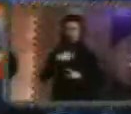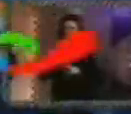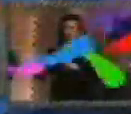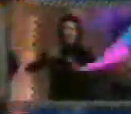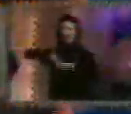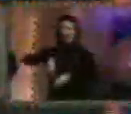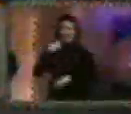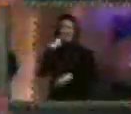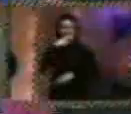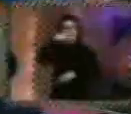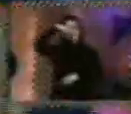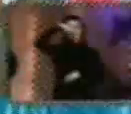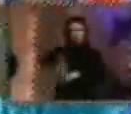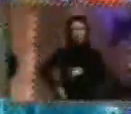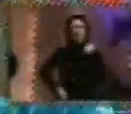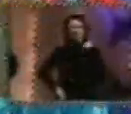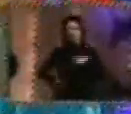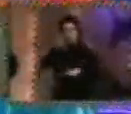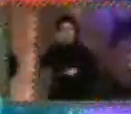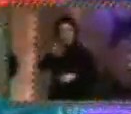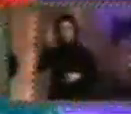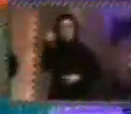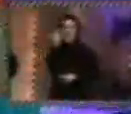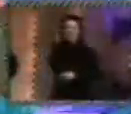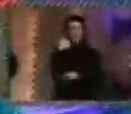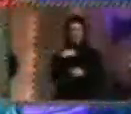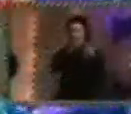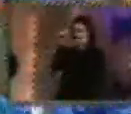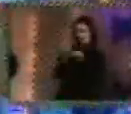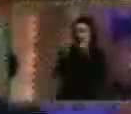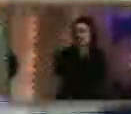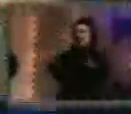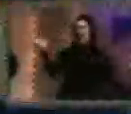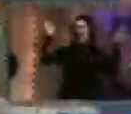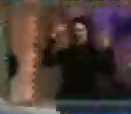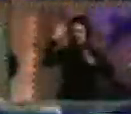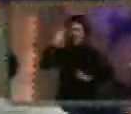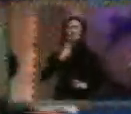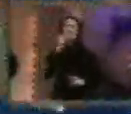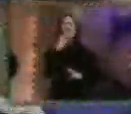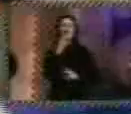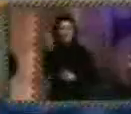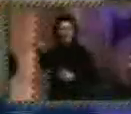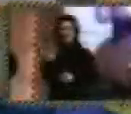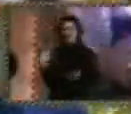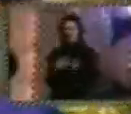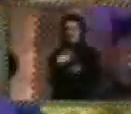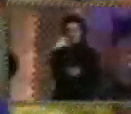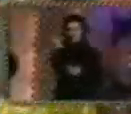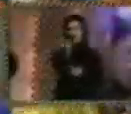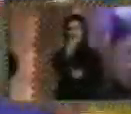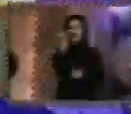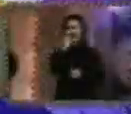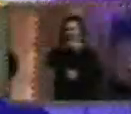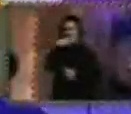cinco dientes y una fea me defiende. Pero coño, es un travesti que me cobra 30 euros. Llega el chulo